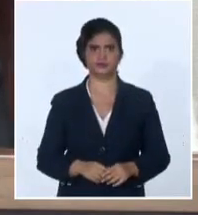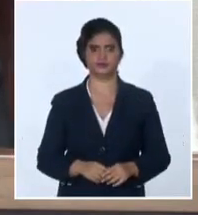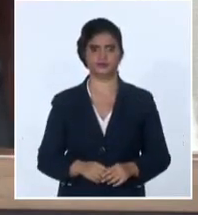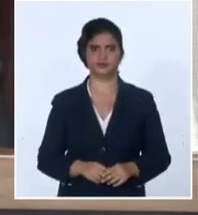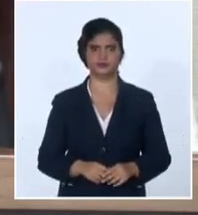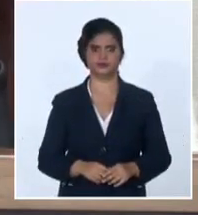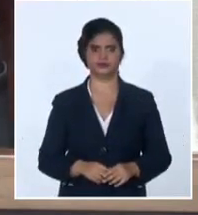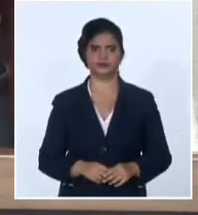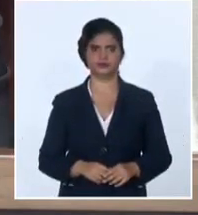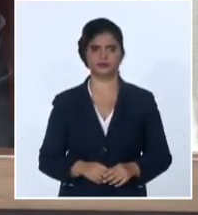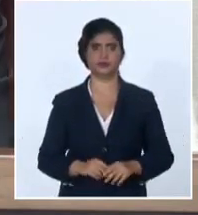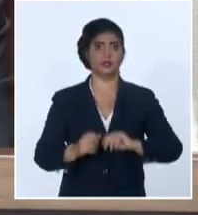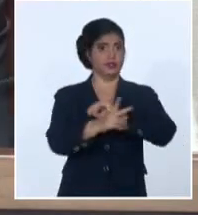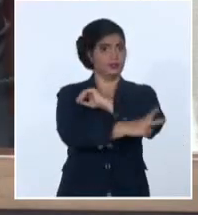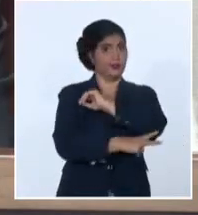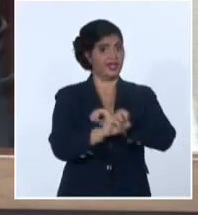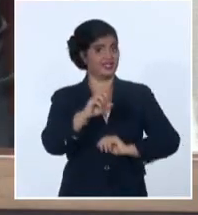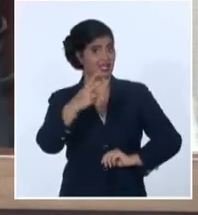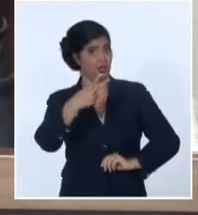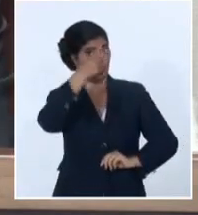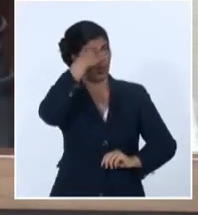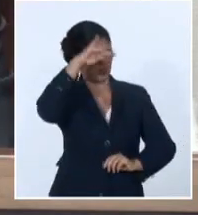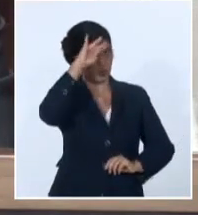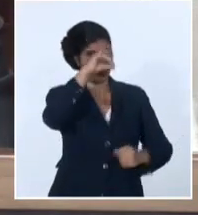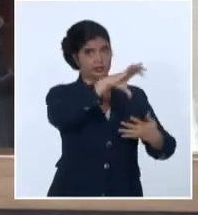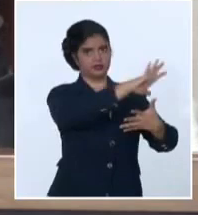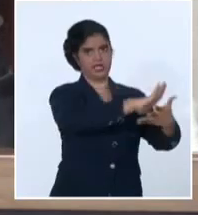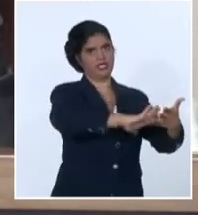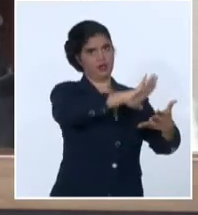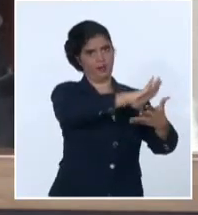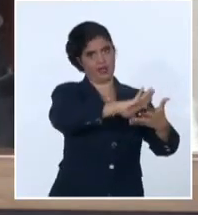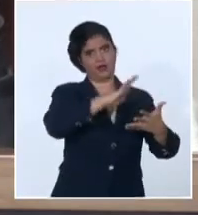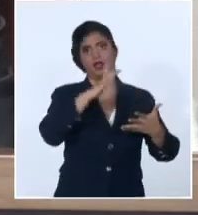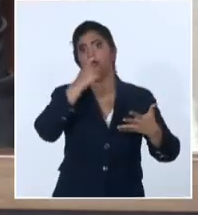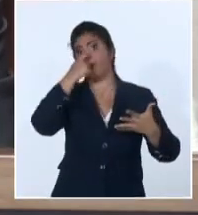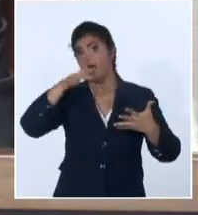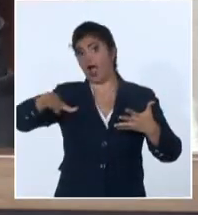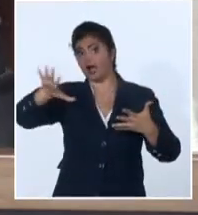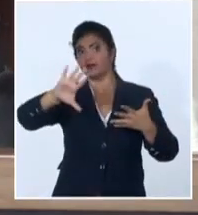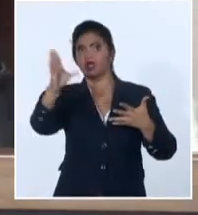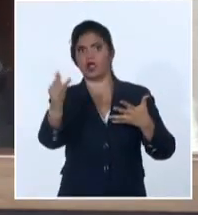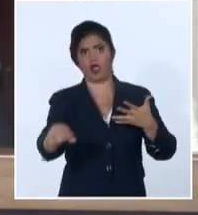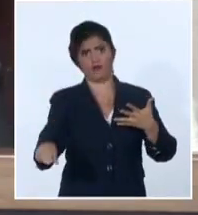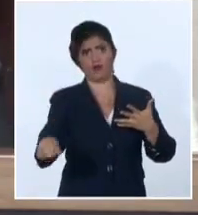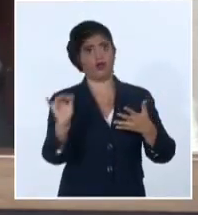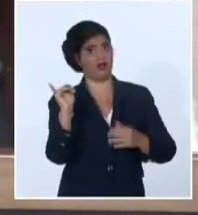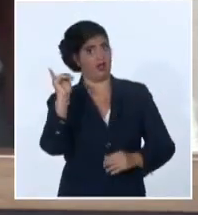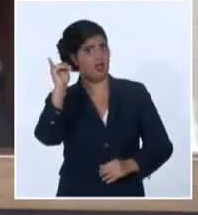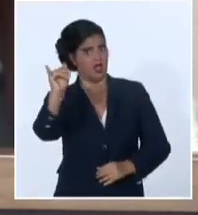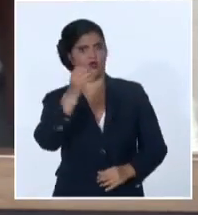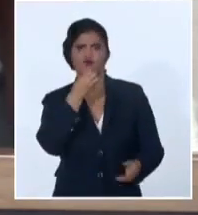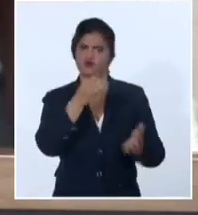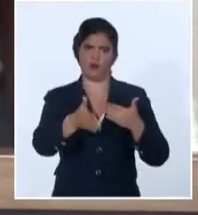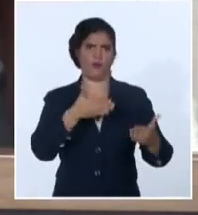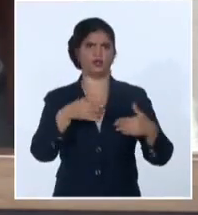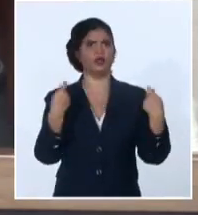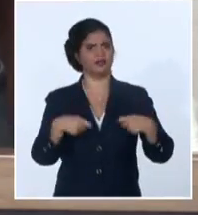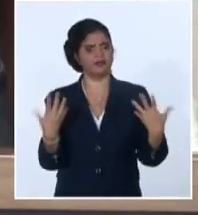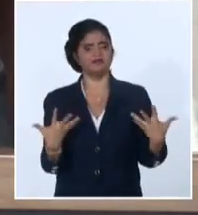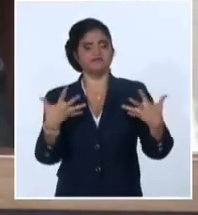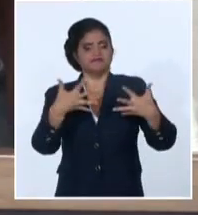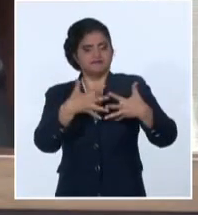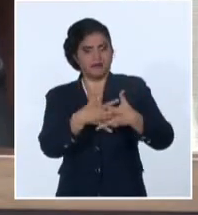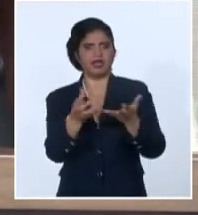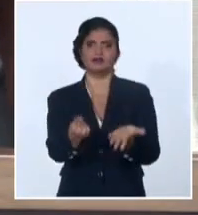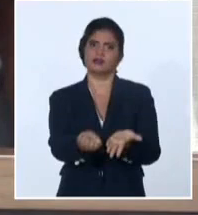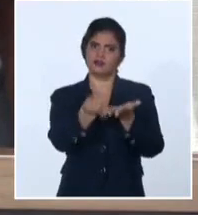geográfica, considerando las relaciones empresariales de gran valía que deben seguirse potenciando, incluidos los vínculos entre la